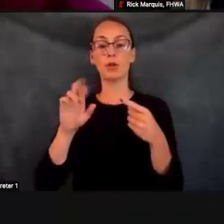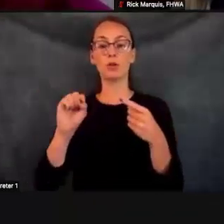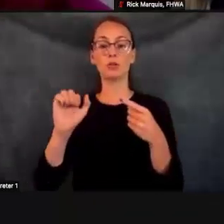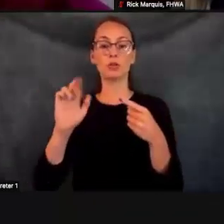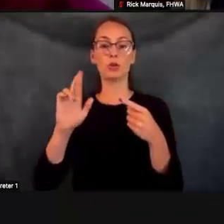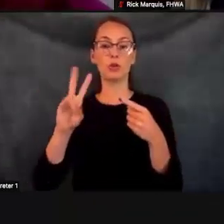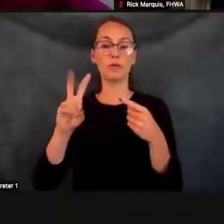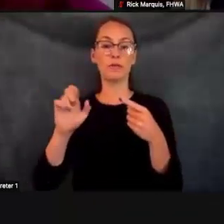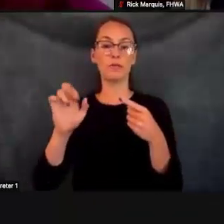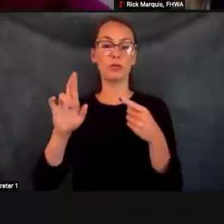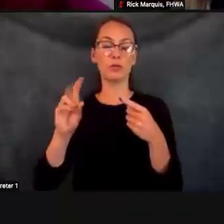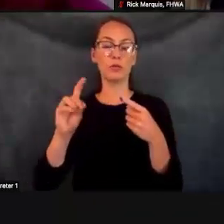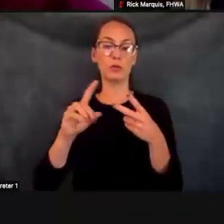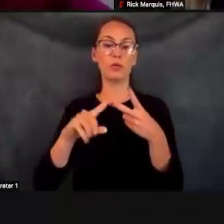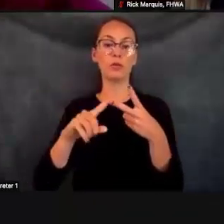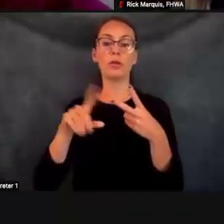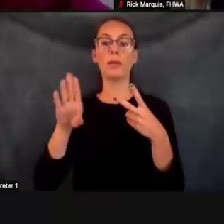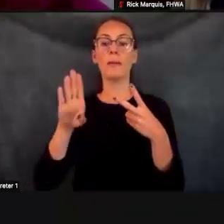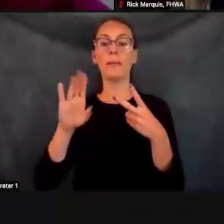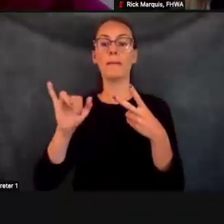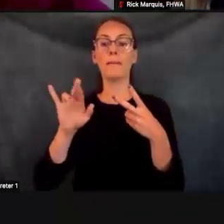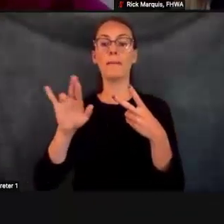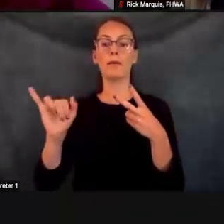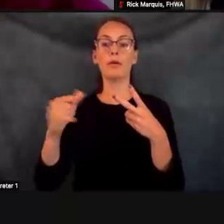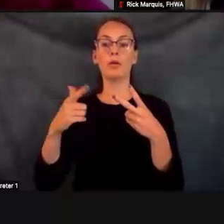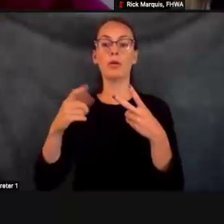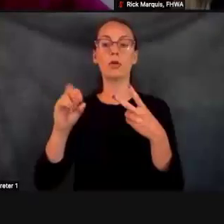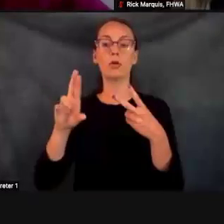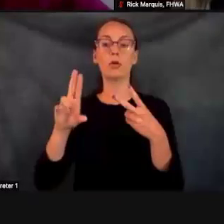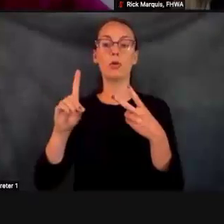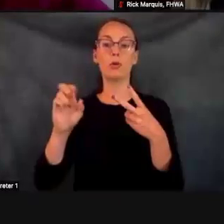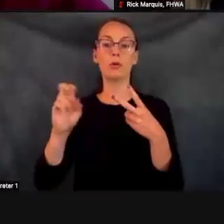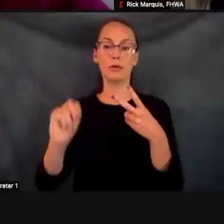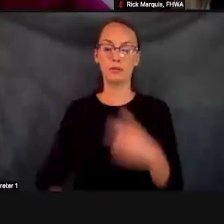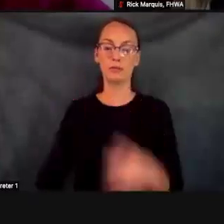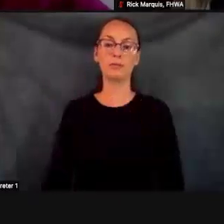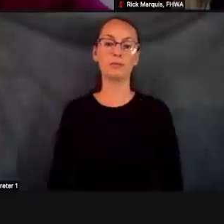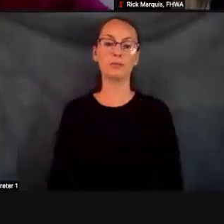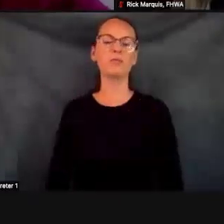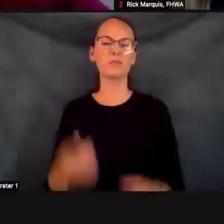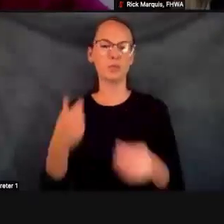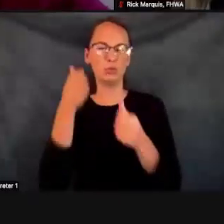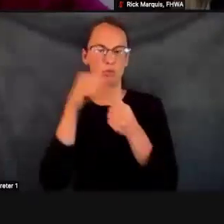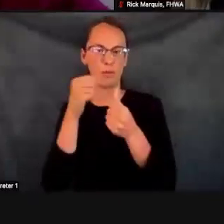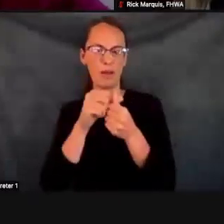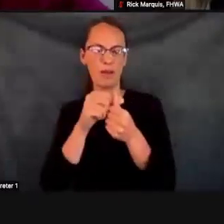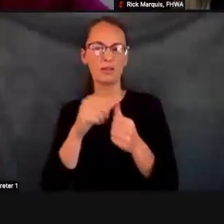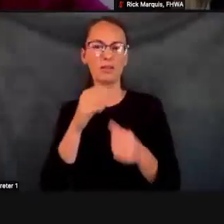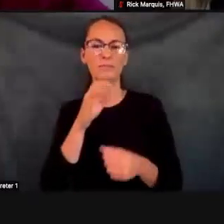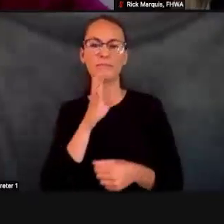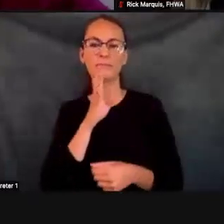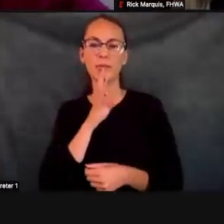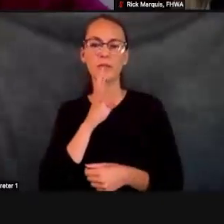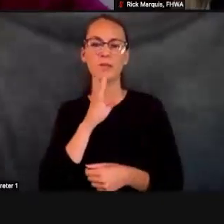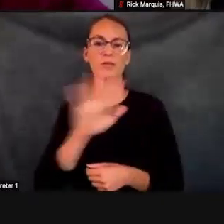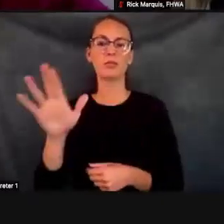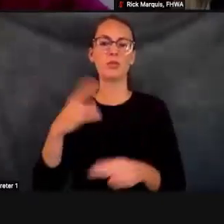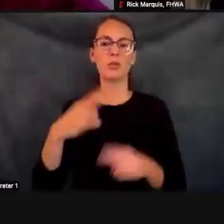tenemos Peter Sarver, luego Barry Gordon. Recuerden su nombre y luego